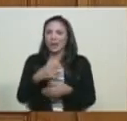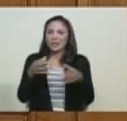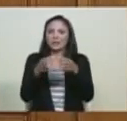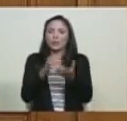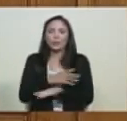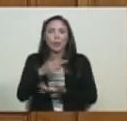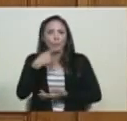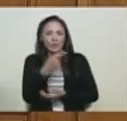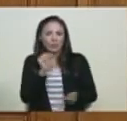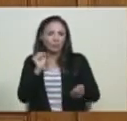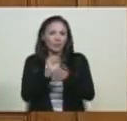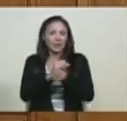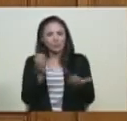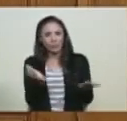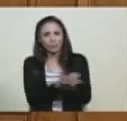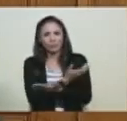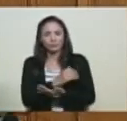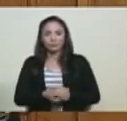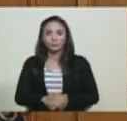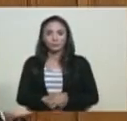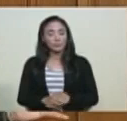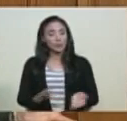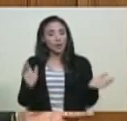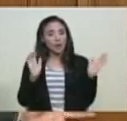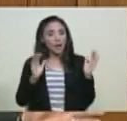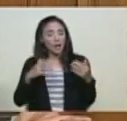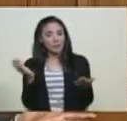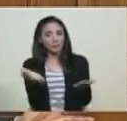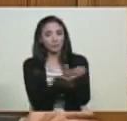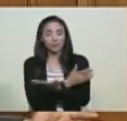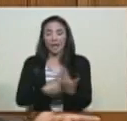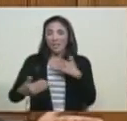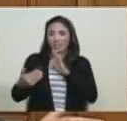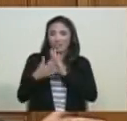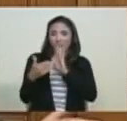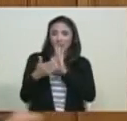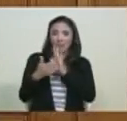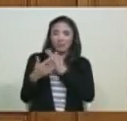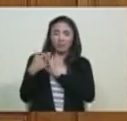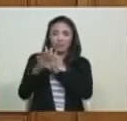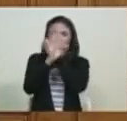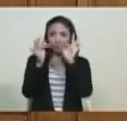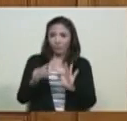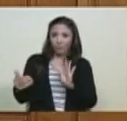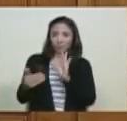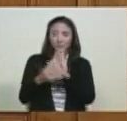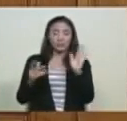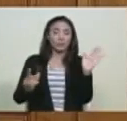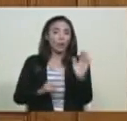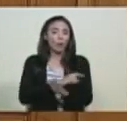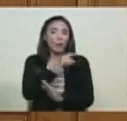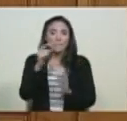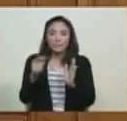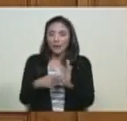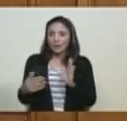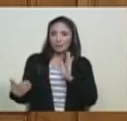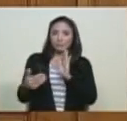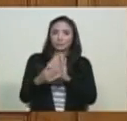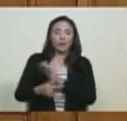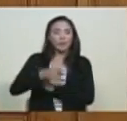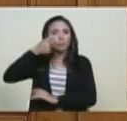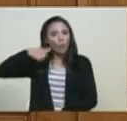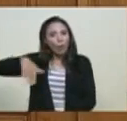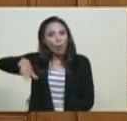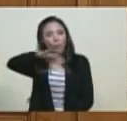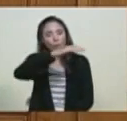cuerpo político. El repudio a los atentados ha sido total, de todo el